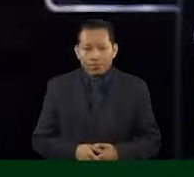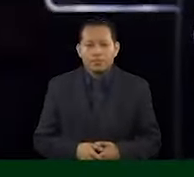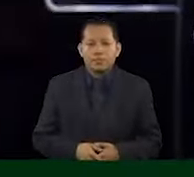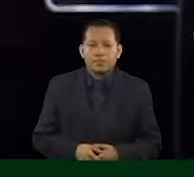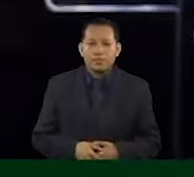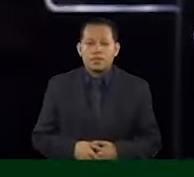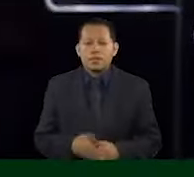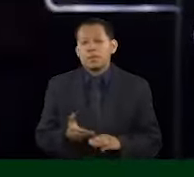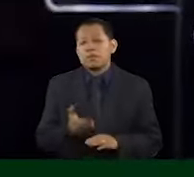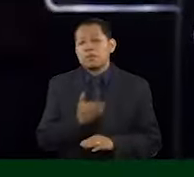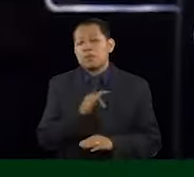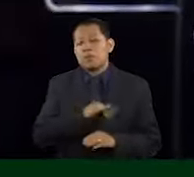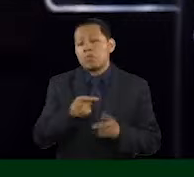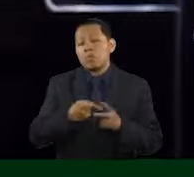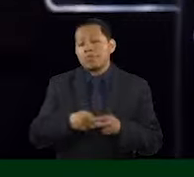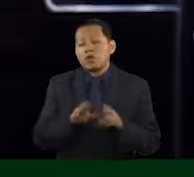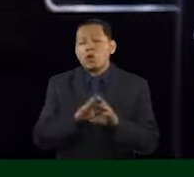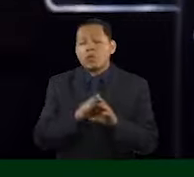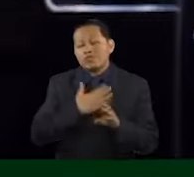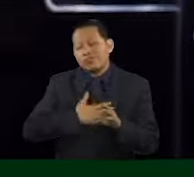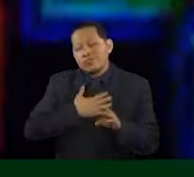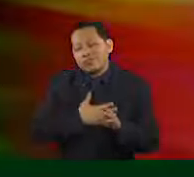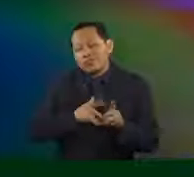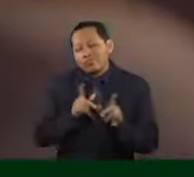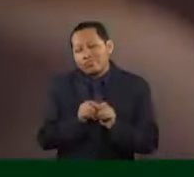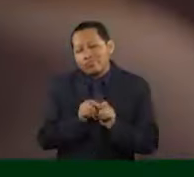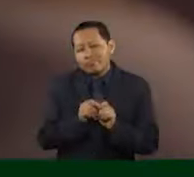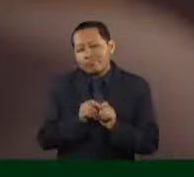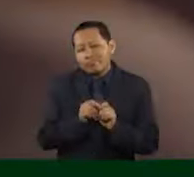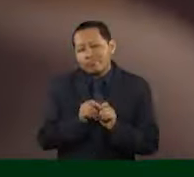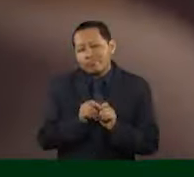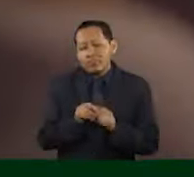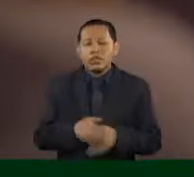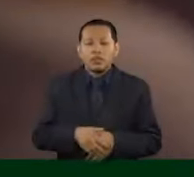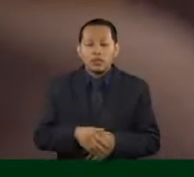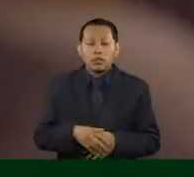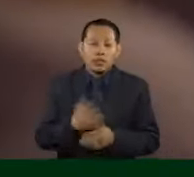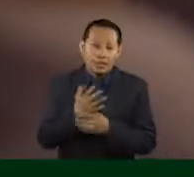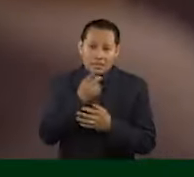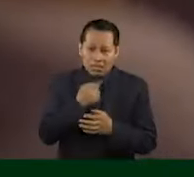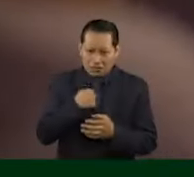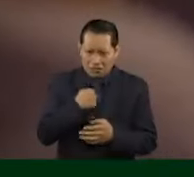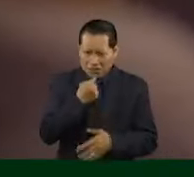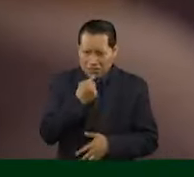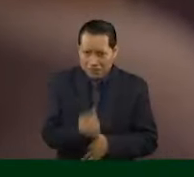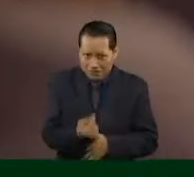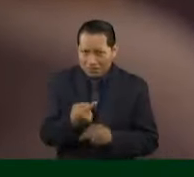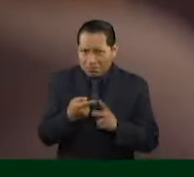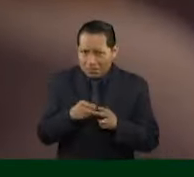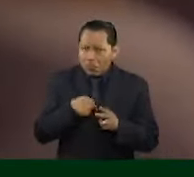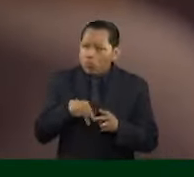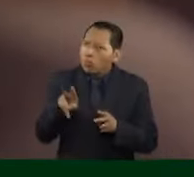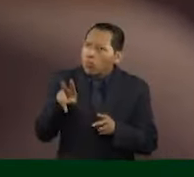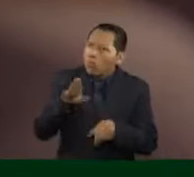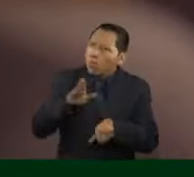Lo que un día comenzó como entretenimiento. Todo empezó, yo creo que sí, desde chiquita que veía a mis hermanos mayores jugar en